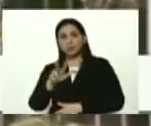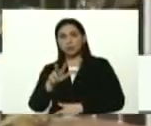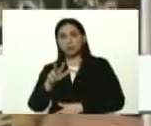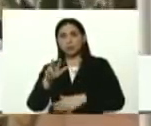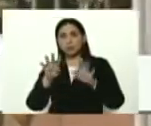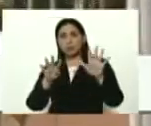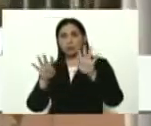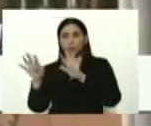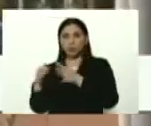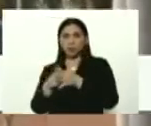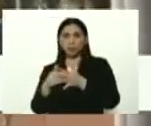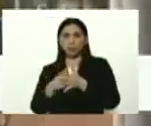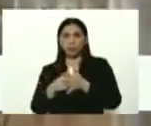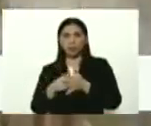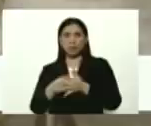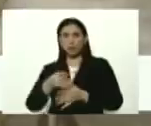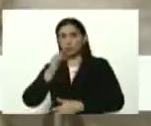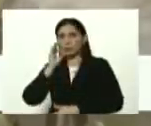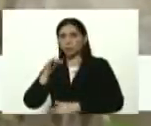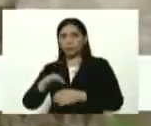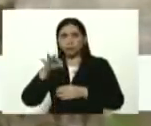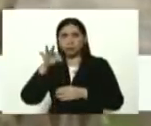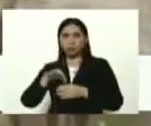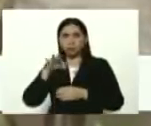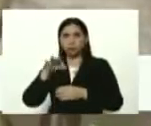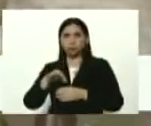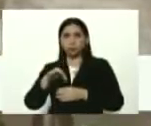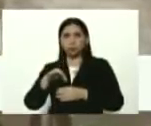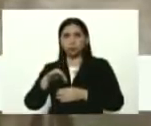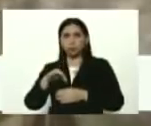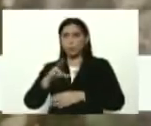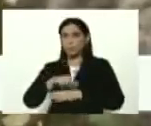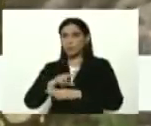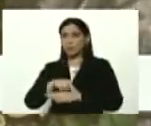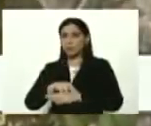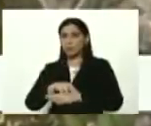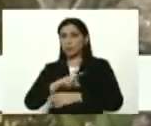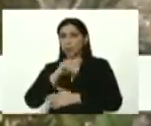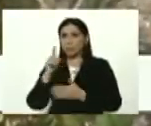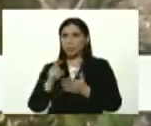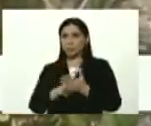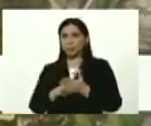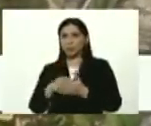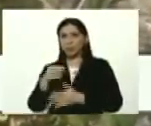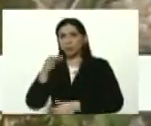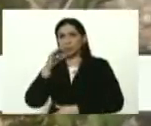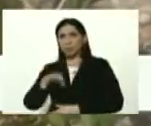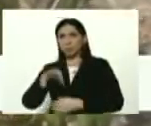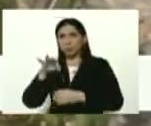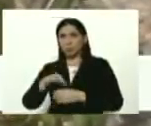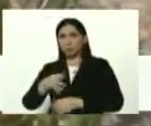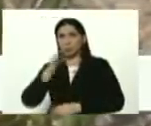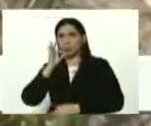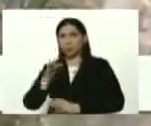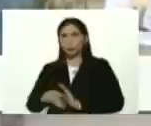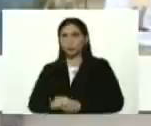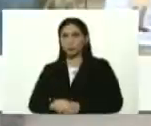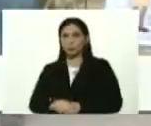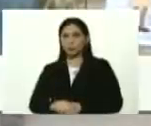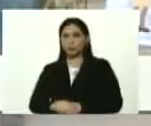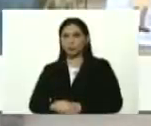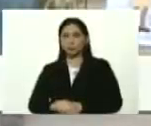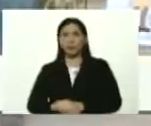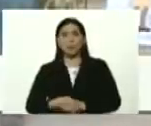339.195 infusiones como medicina complementaria a la medicina natural, a la medicina normal. Por